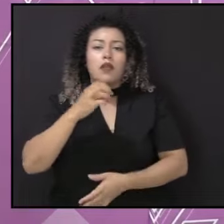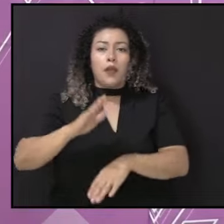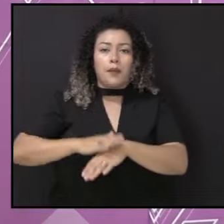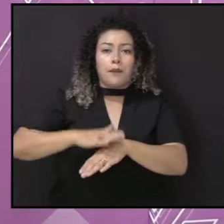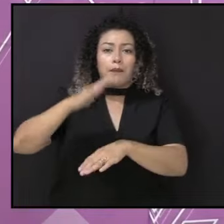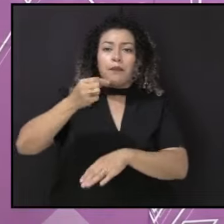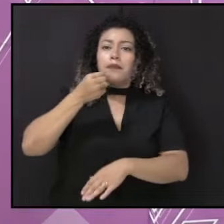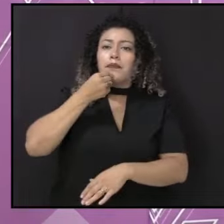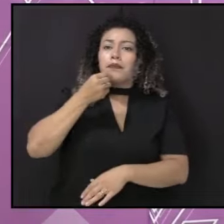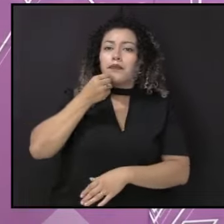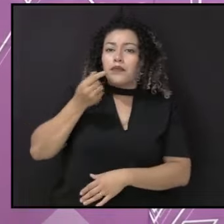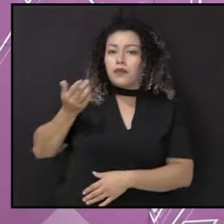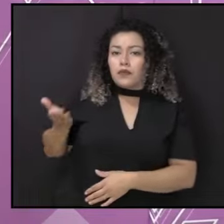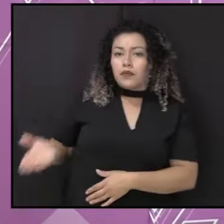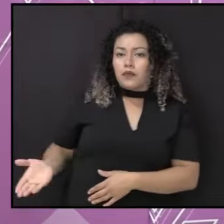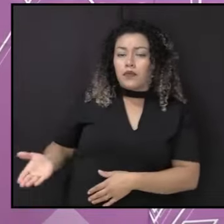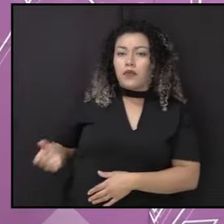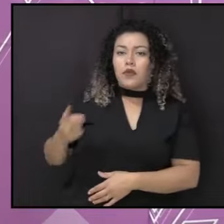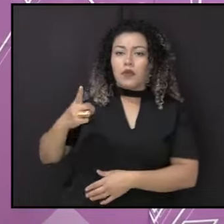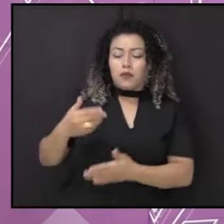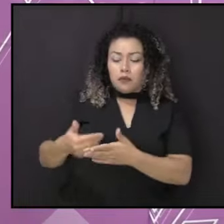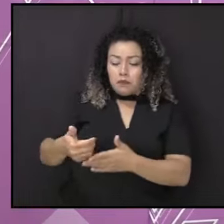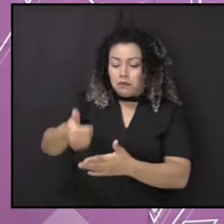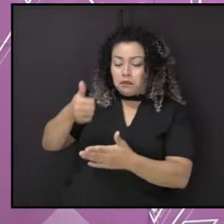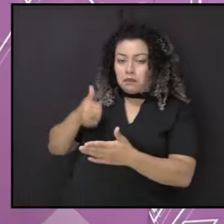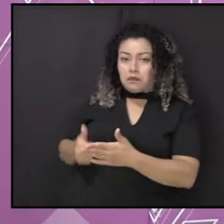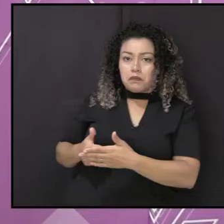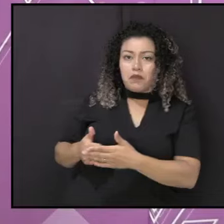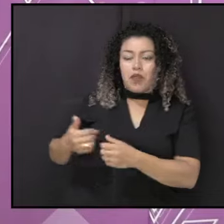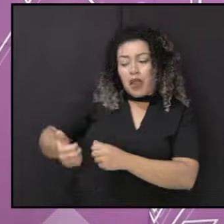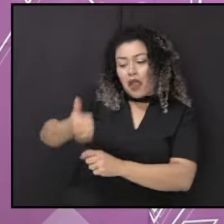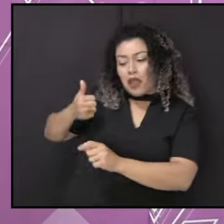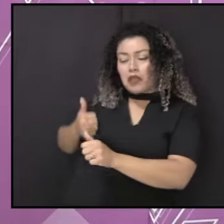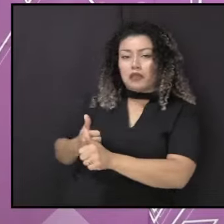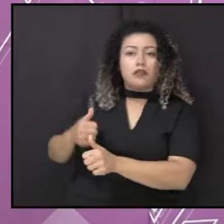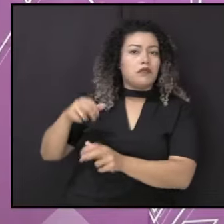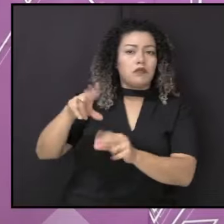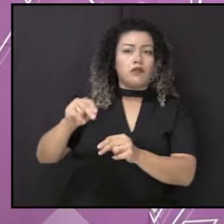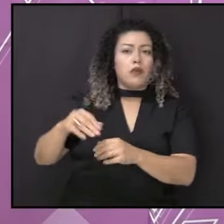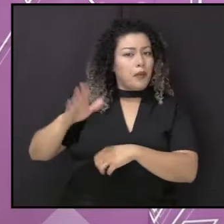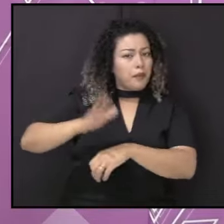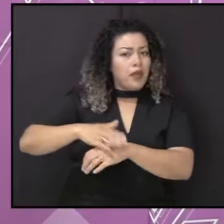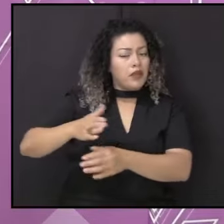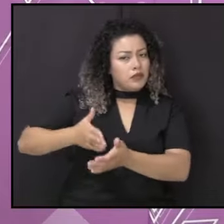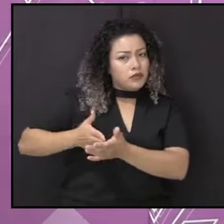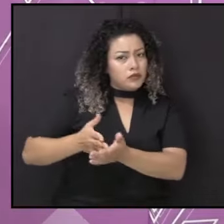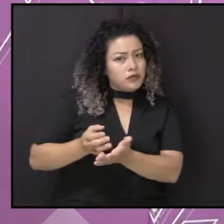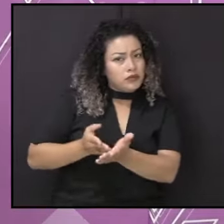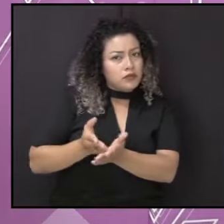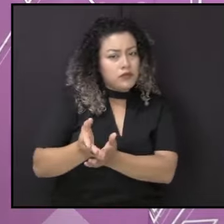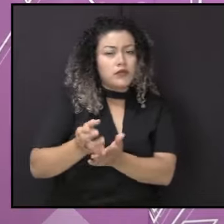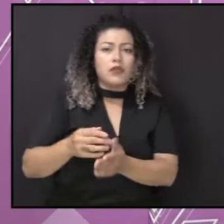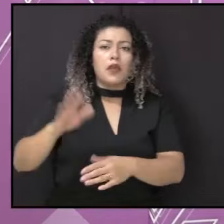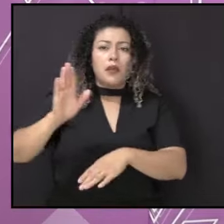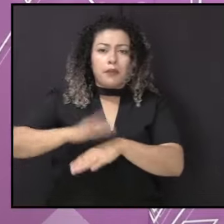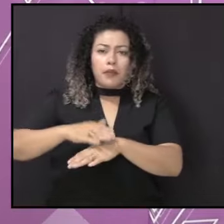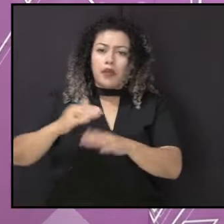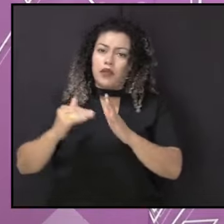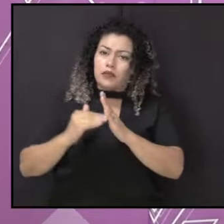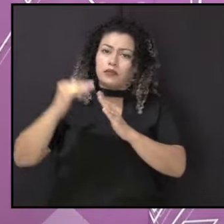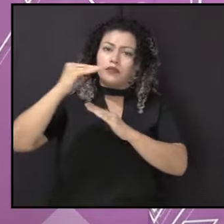como dice la nueva escuela mexicana, ni un paso atrás, ni nadie se quede atrás. Vamos para esos niños que quieren estudiar, pero desafortunadamente a